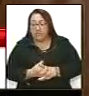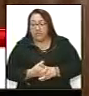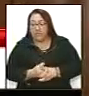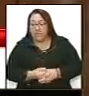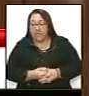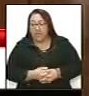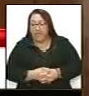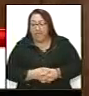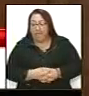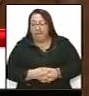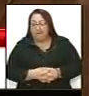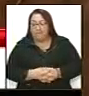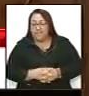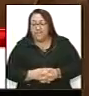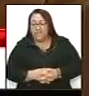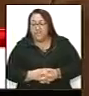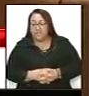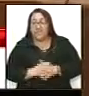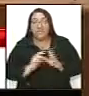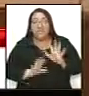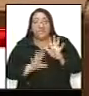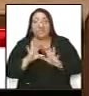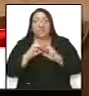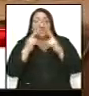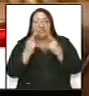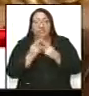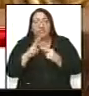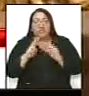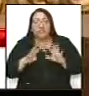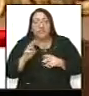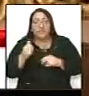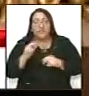Se da cuenta del acta de la 15ª sesión ordinaria realizada el